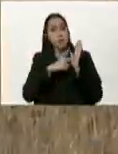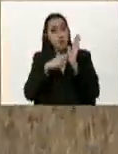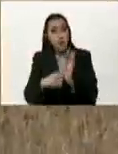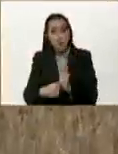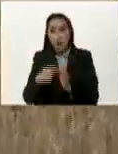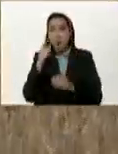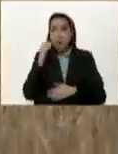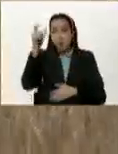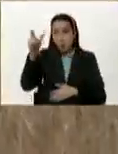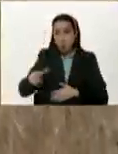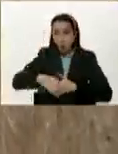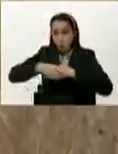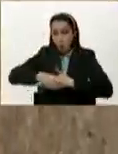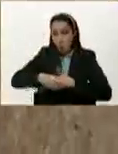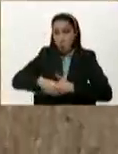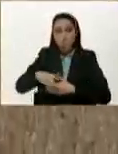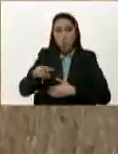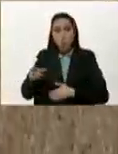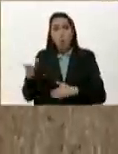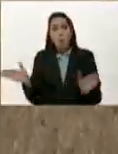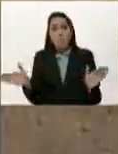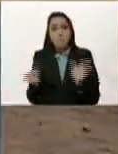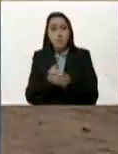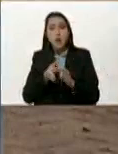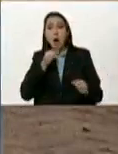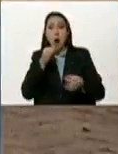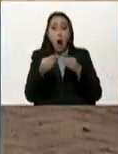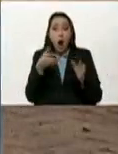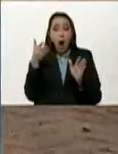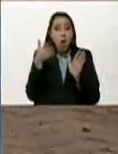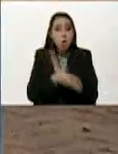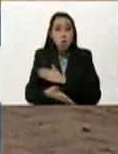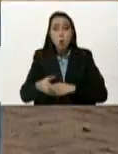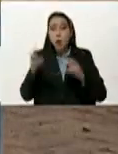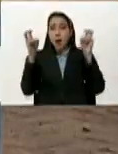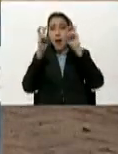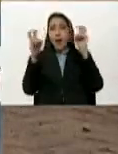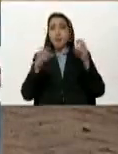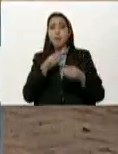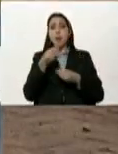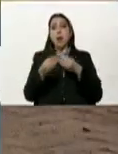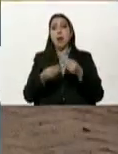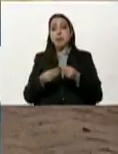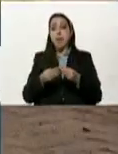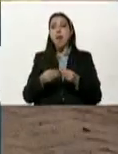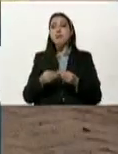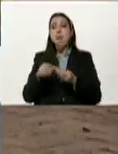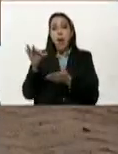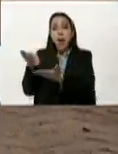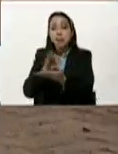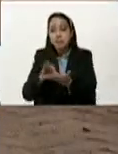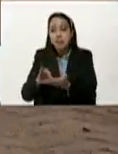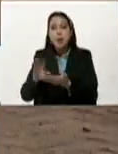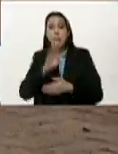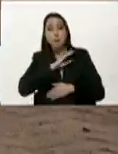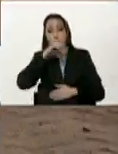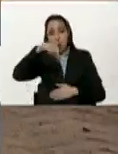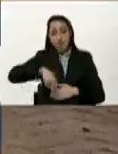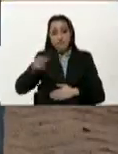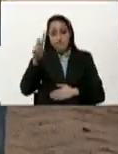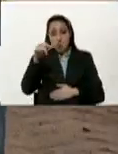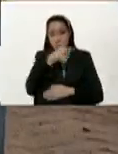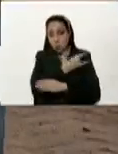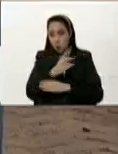compañero rubén granados para que nos explique un poco este tema de la semilla nacional y la producción de soya